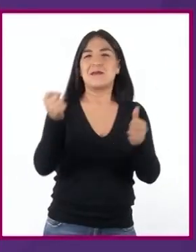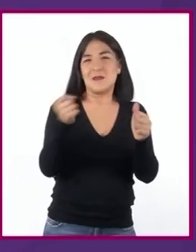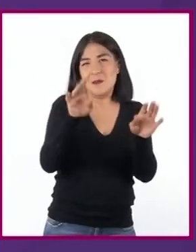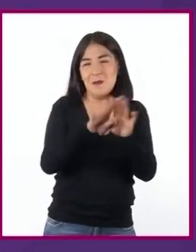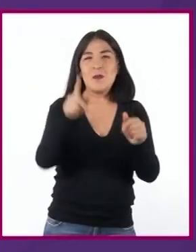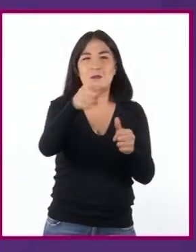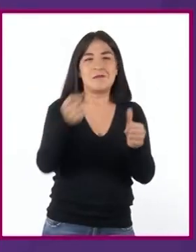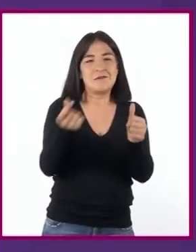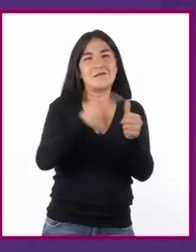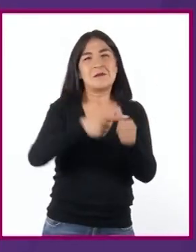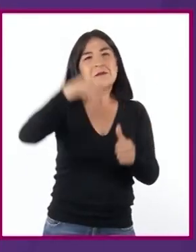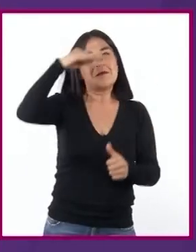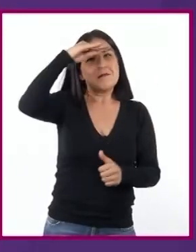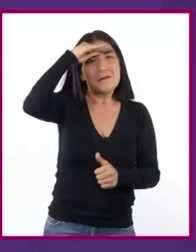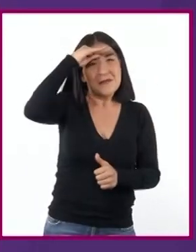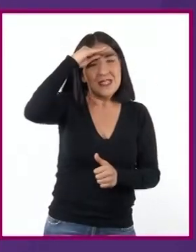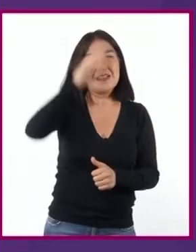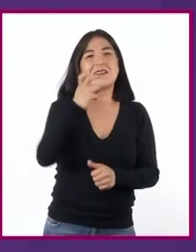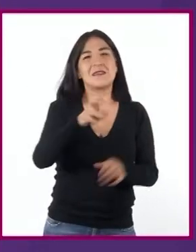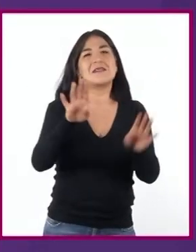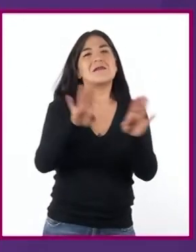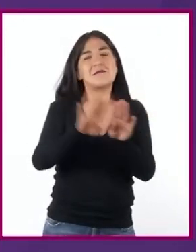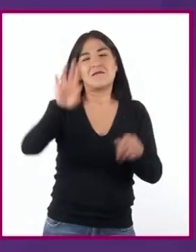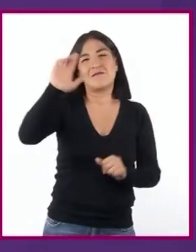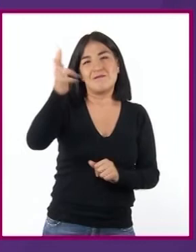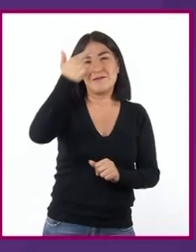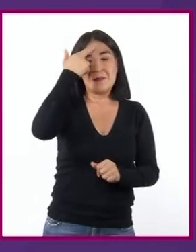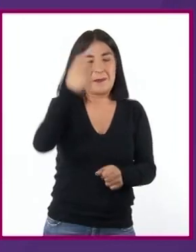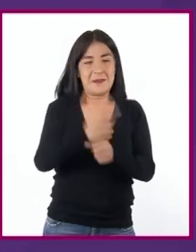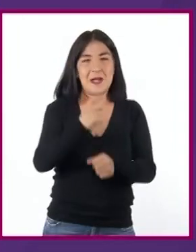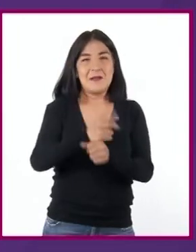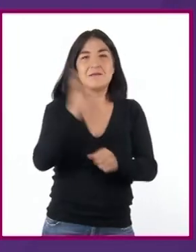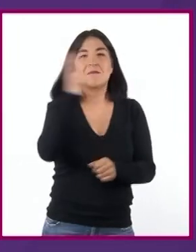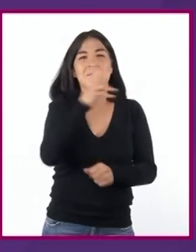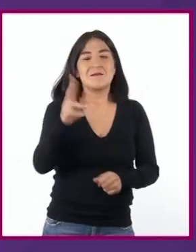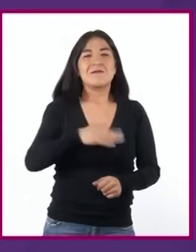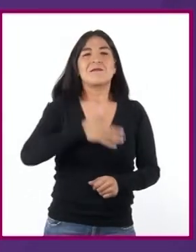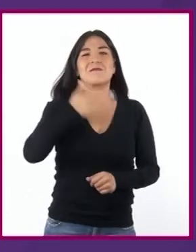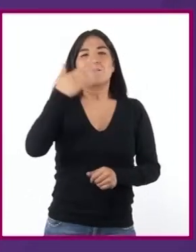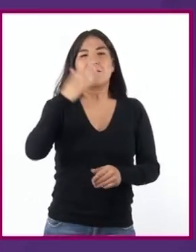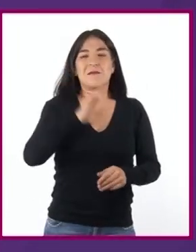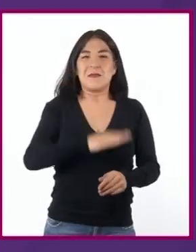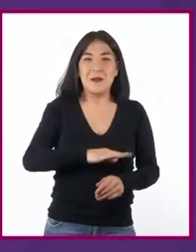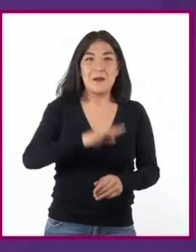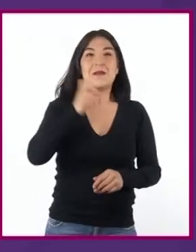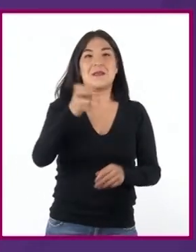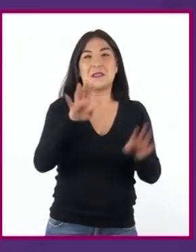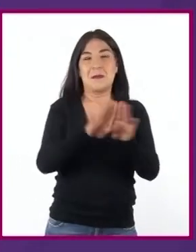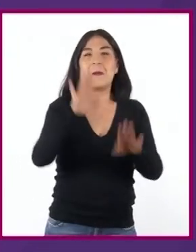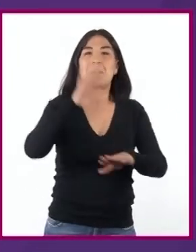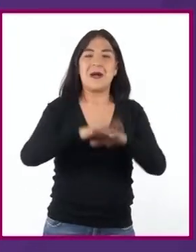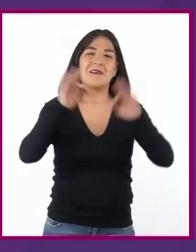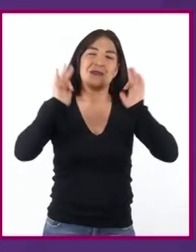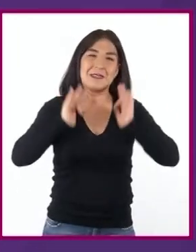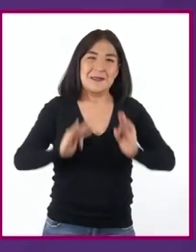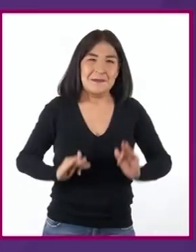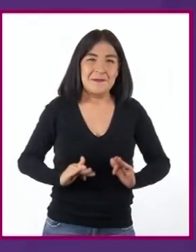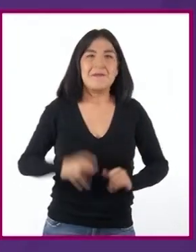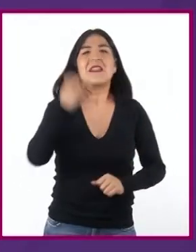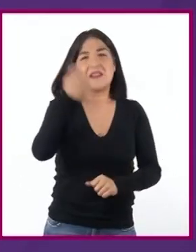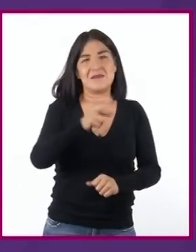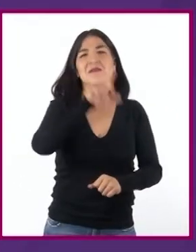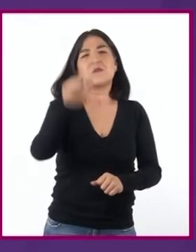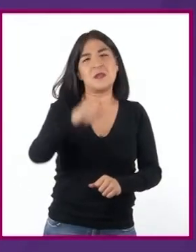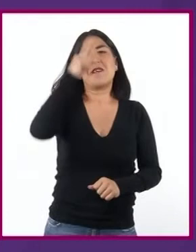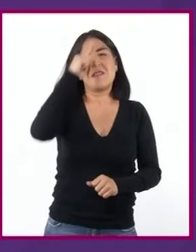la capacidad de recordar que la respiración profunda te calma, entonces será